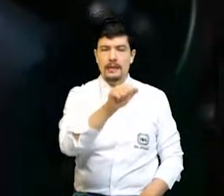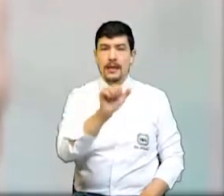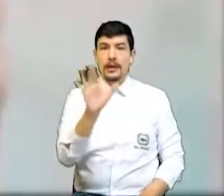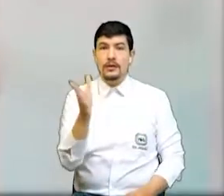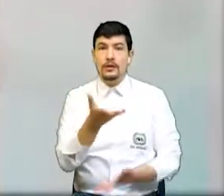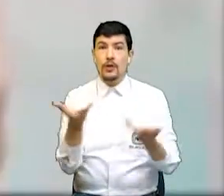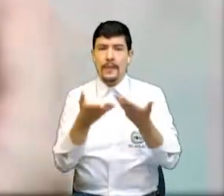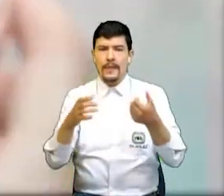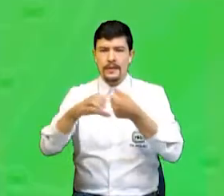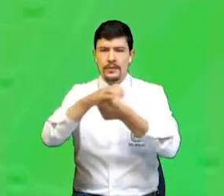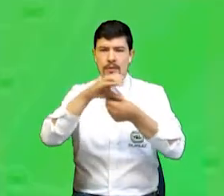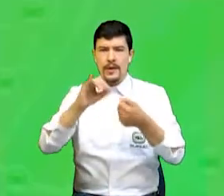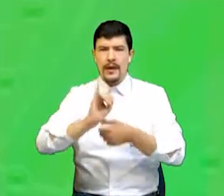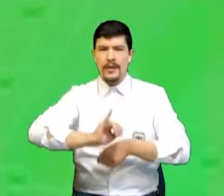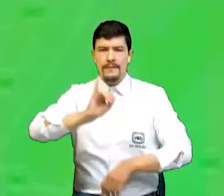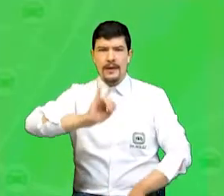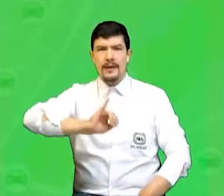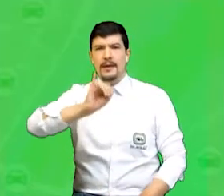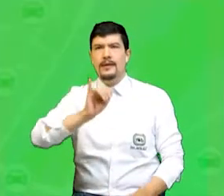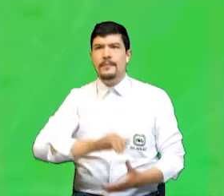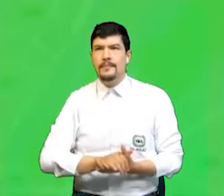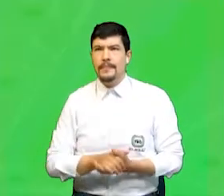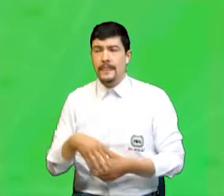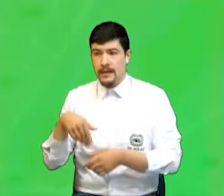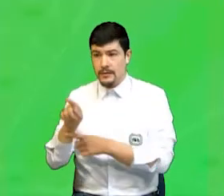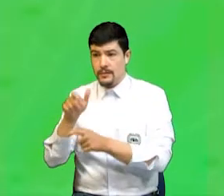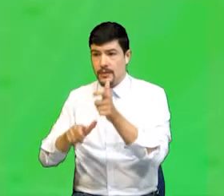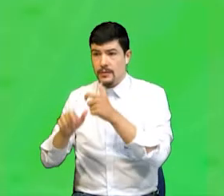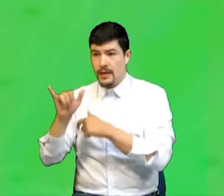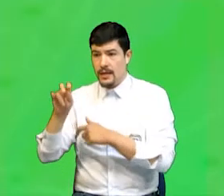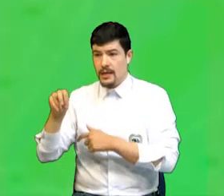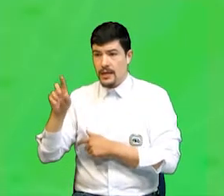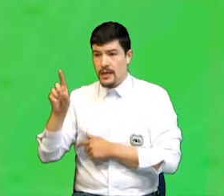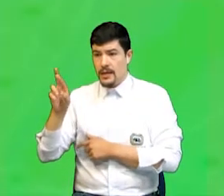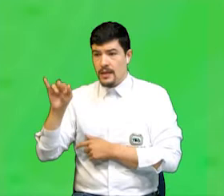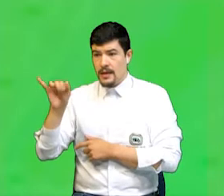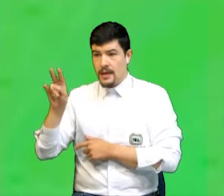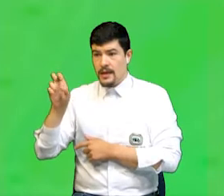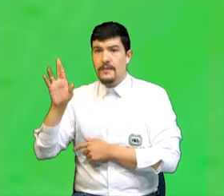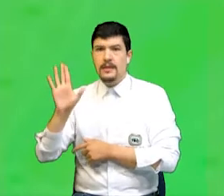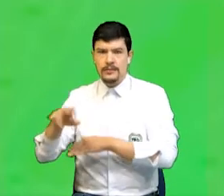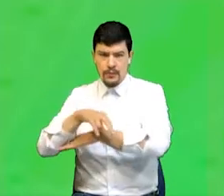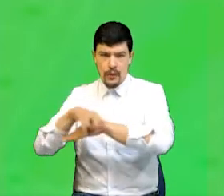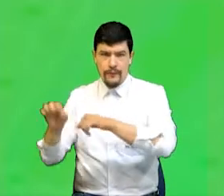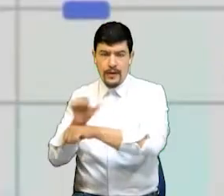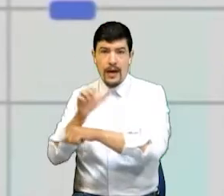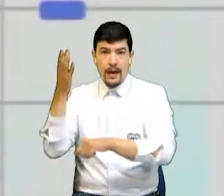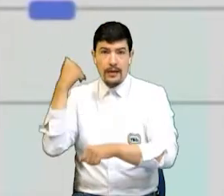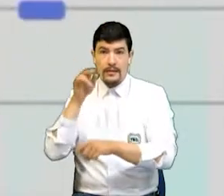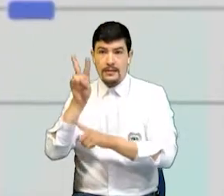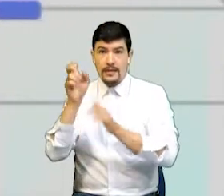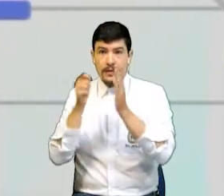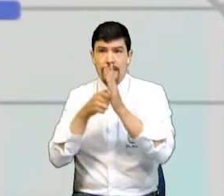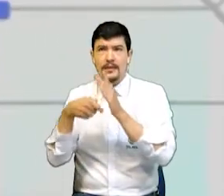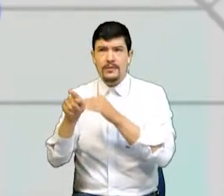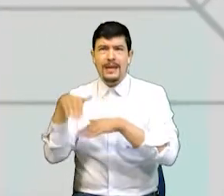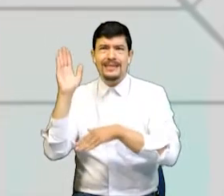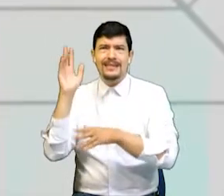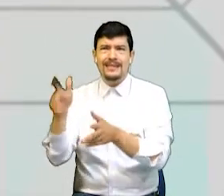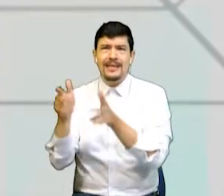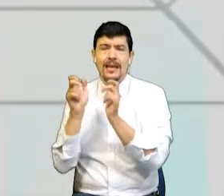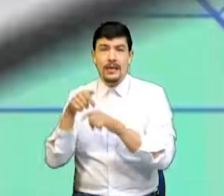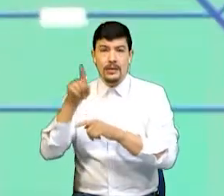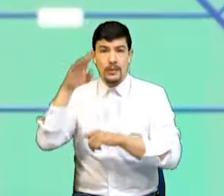conductores que prestaban sus servicios a través de la aplicación y driver fueron víctimas de hurto automotor según los siete casos confirmados prevalece más la extorsión